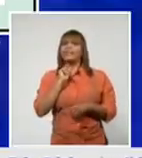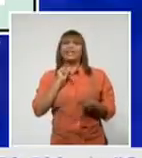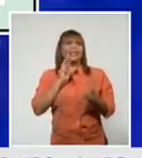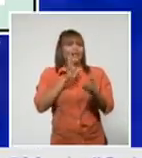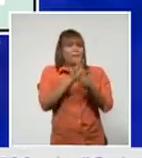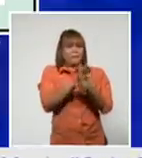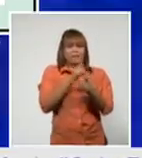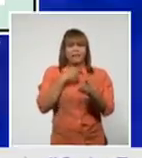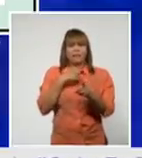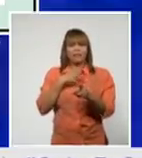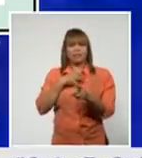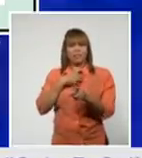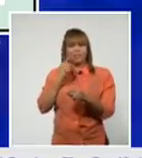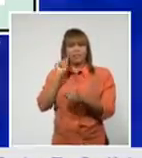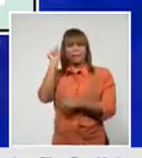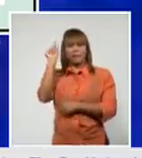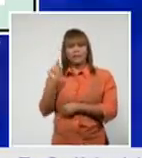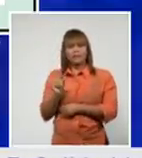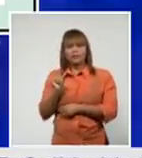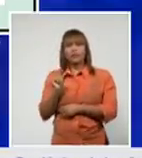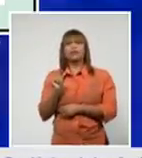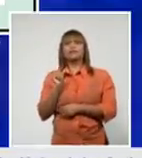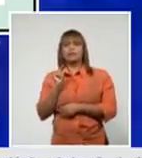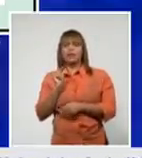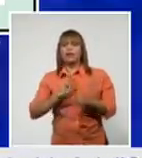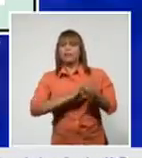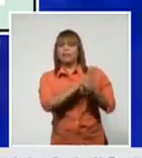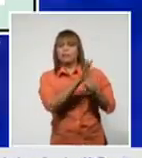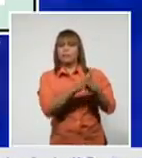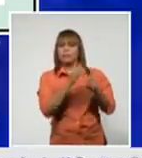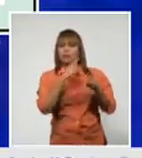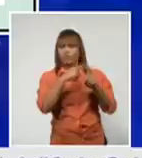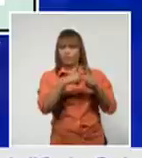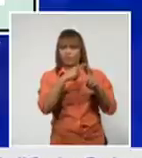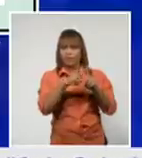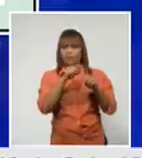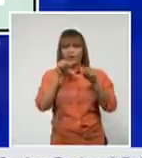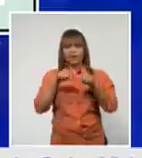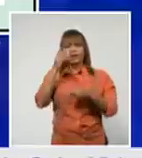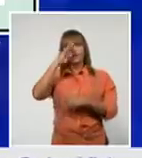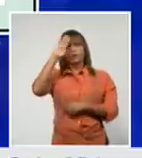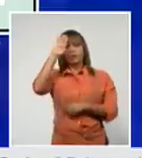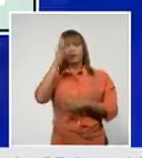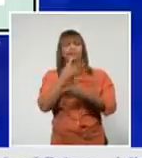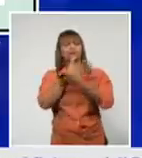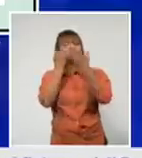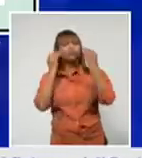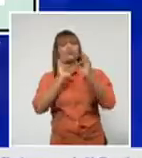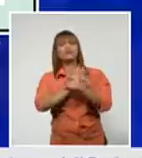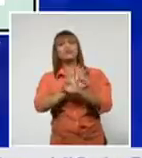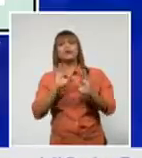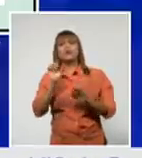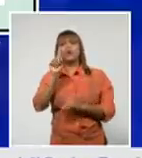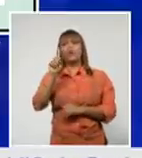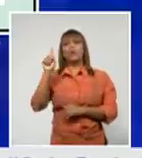tener casos de COVID-19 en nuestro país. Nunca se me olvida, 11 de marzo de este